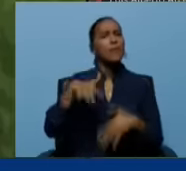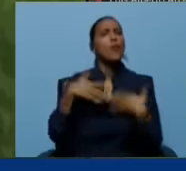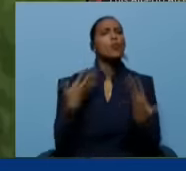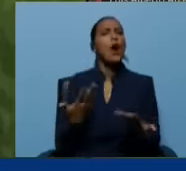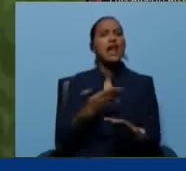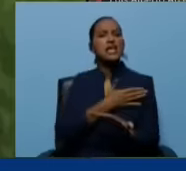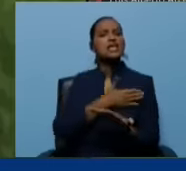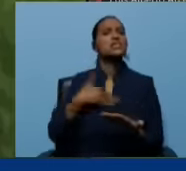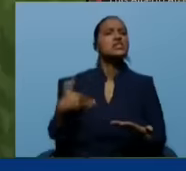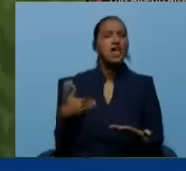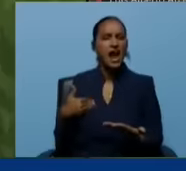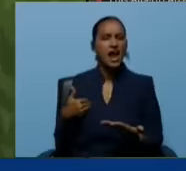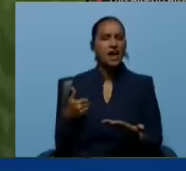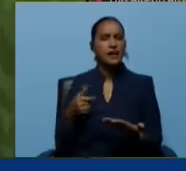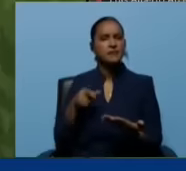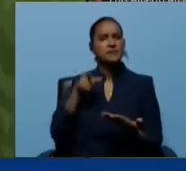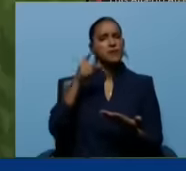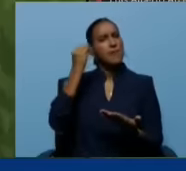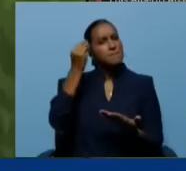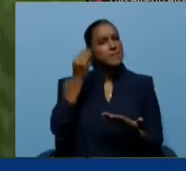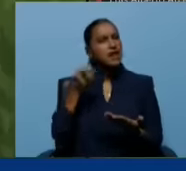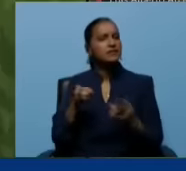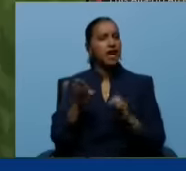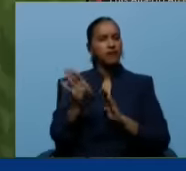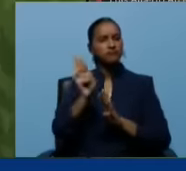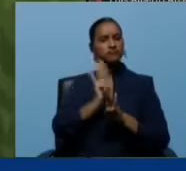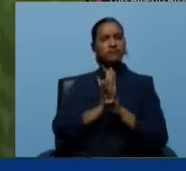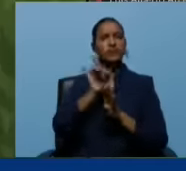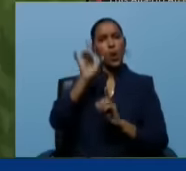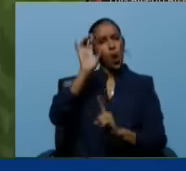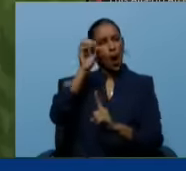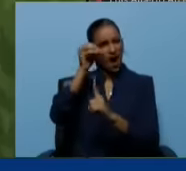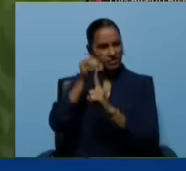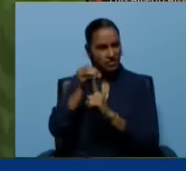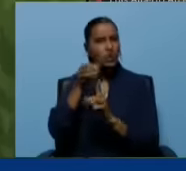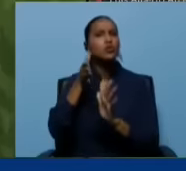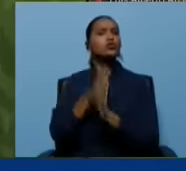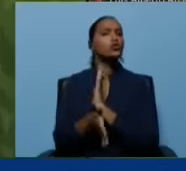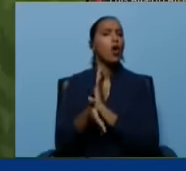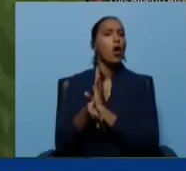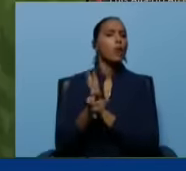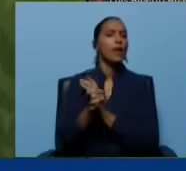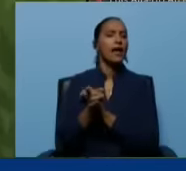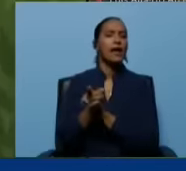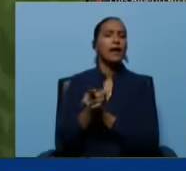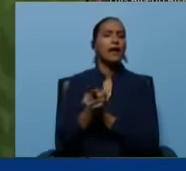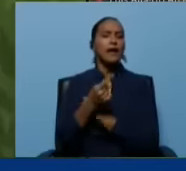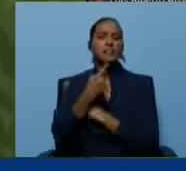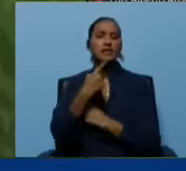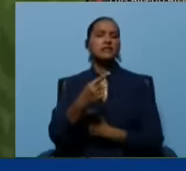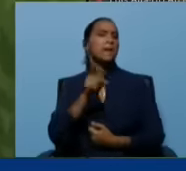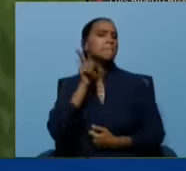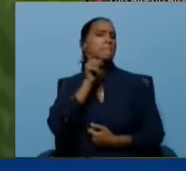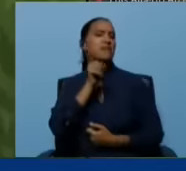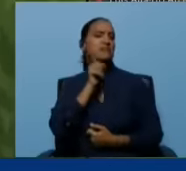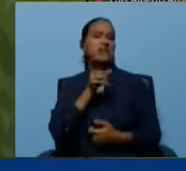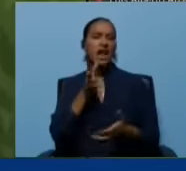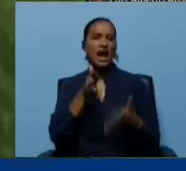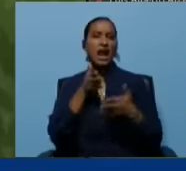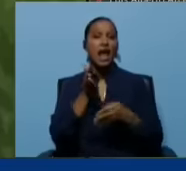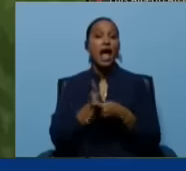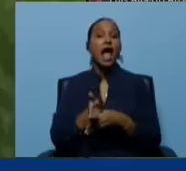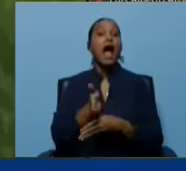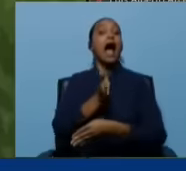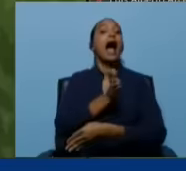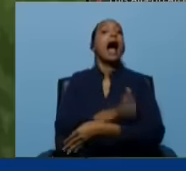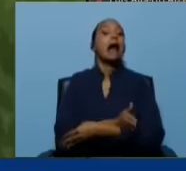gastado pretexto de transparentar los resultados electorales oficiales prácticamente antes del tiempo establecido